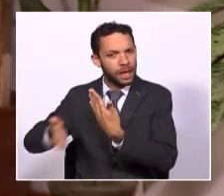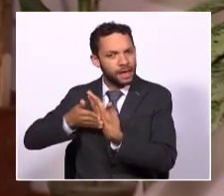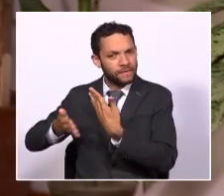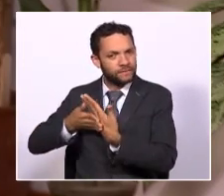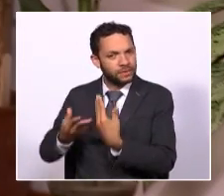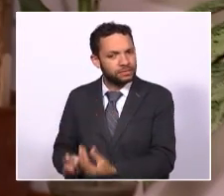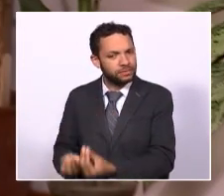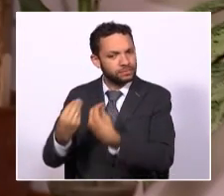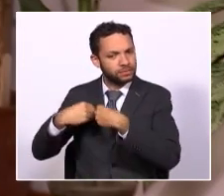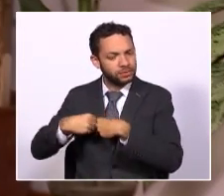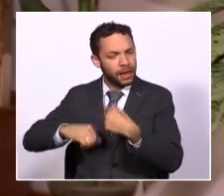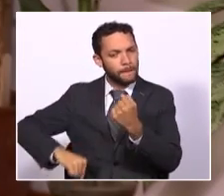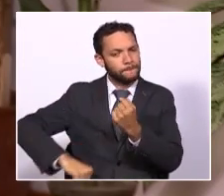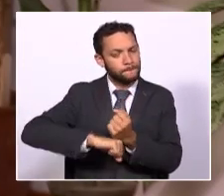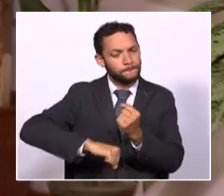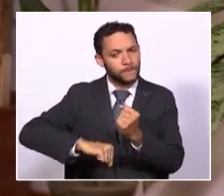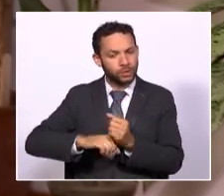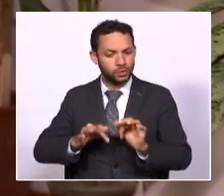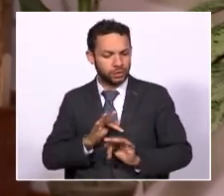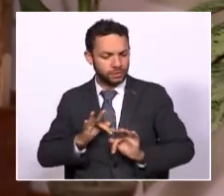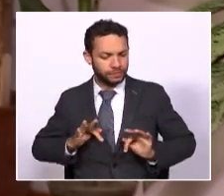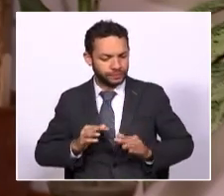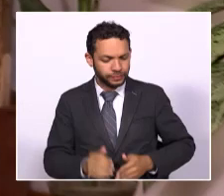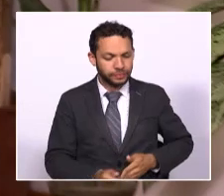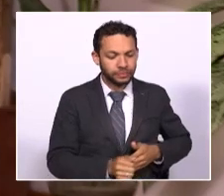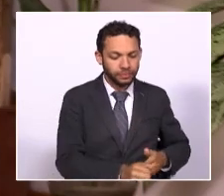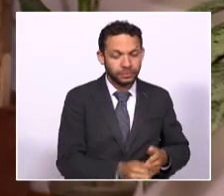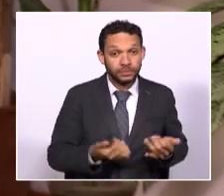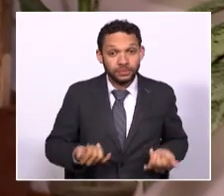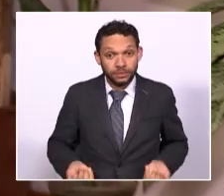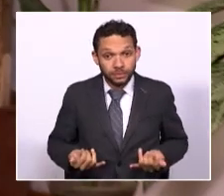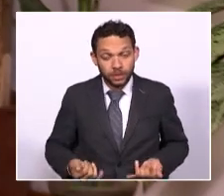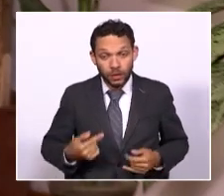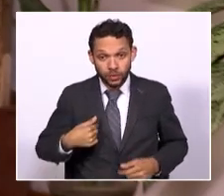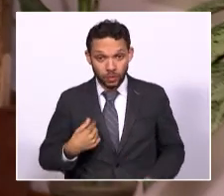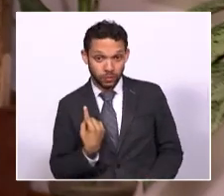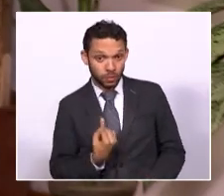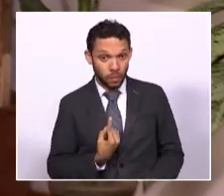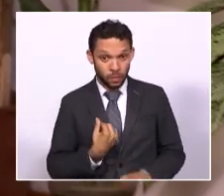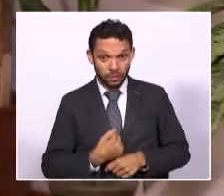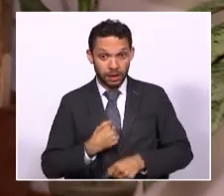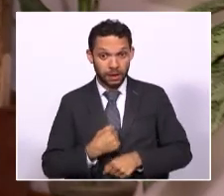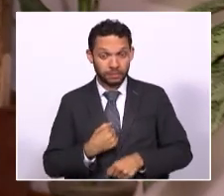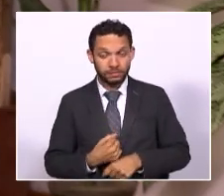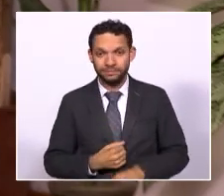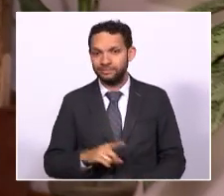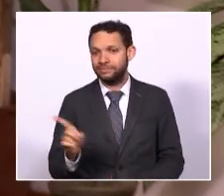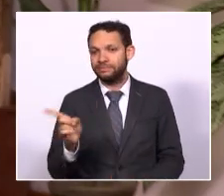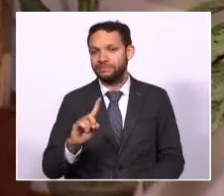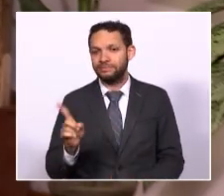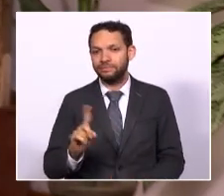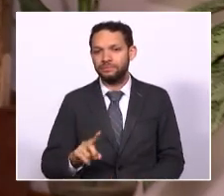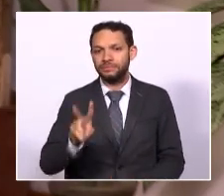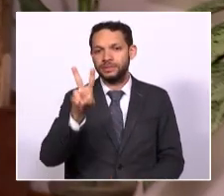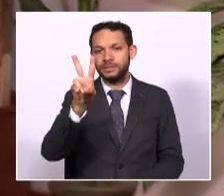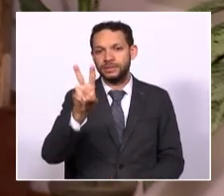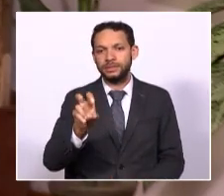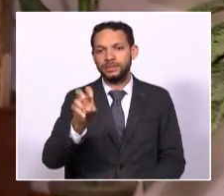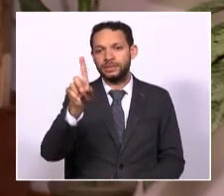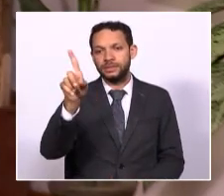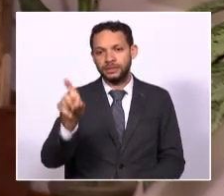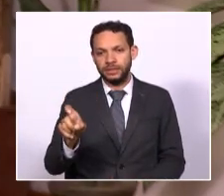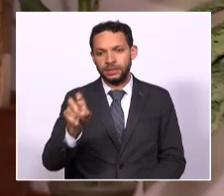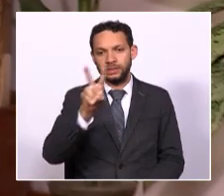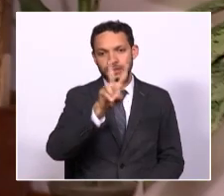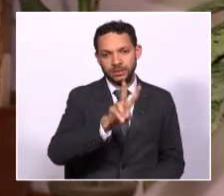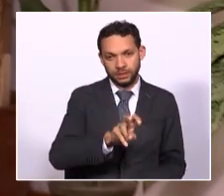y apoyar en los procedimientos terapéuticos. Por eso yo en la actualidad yo ya no trabajo solo. Somos 76 en total profesionales de la salud, en